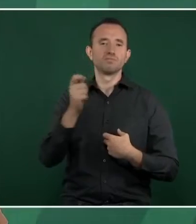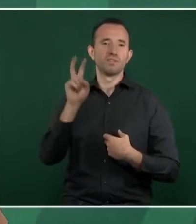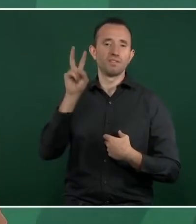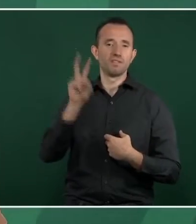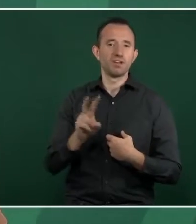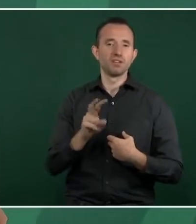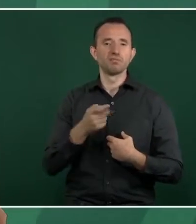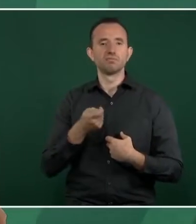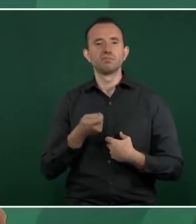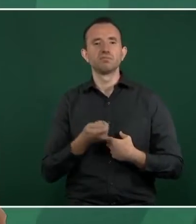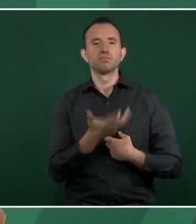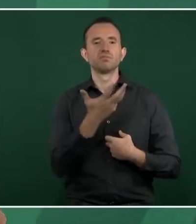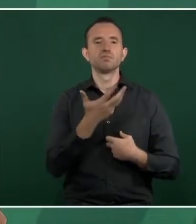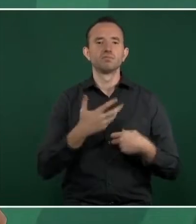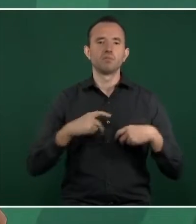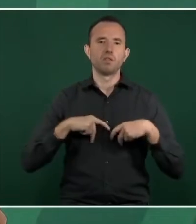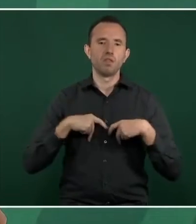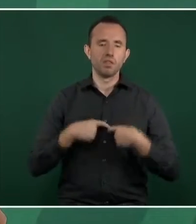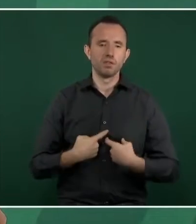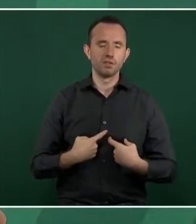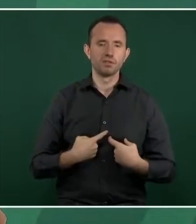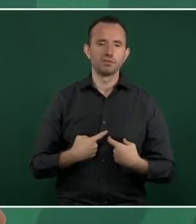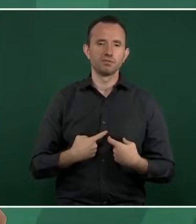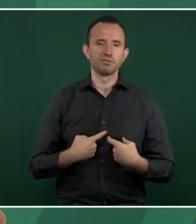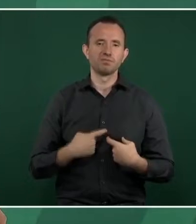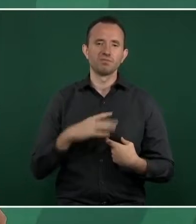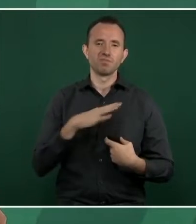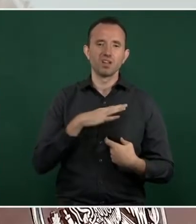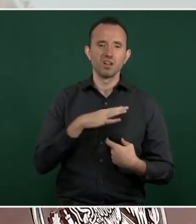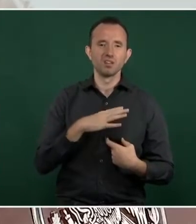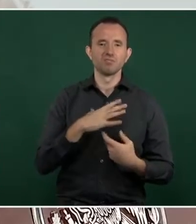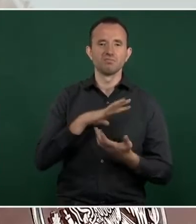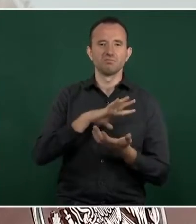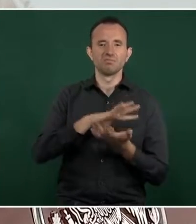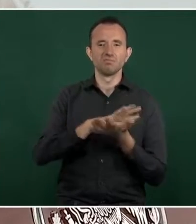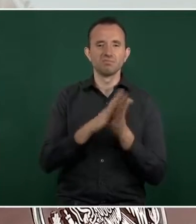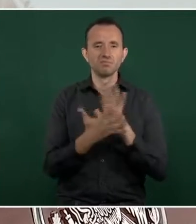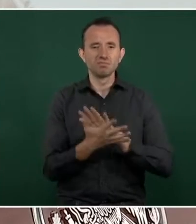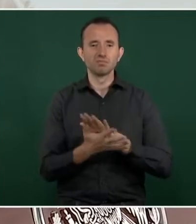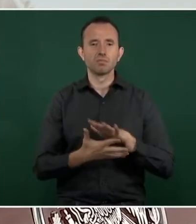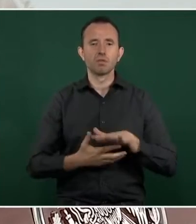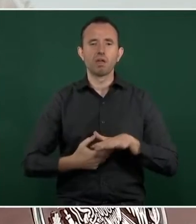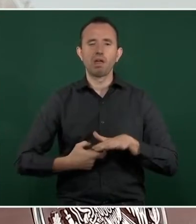y haya corrupción y haya impunidad.